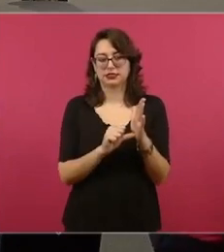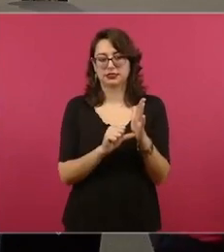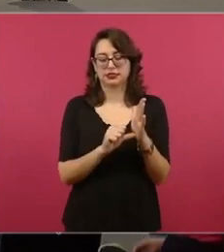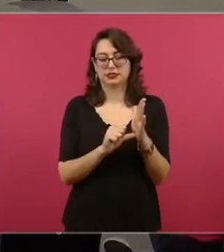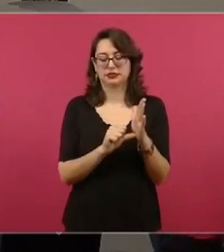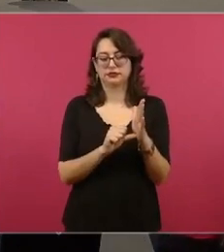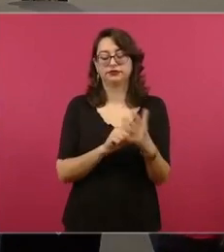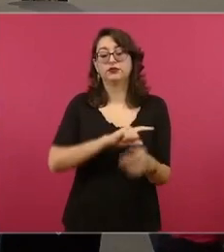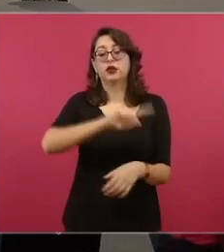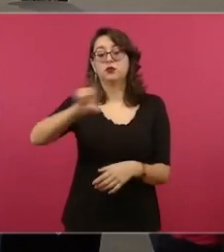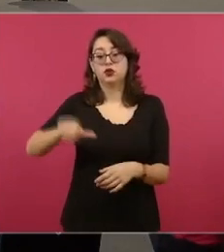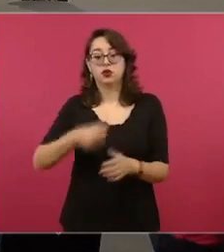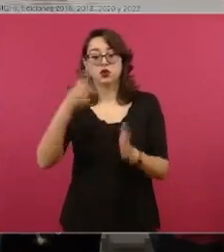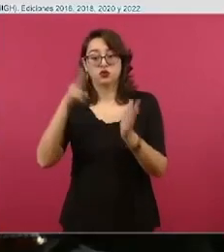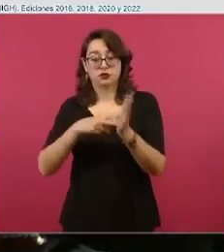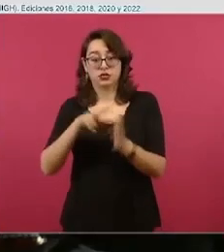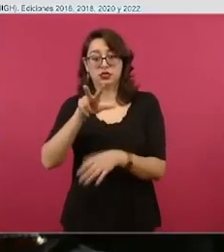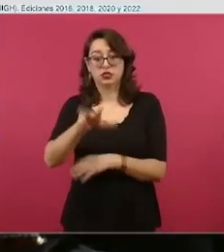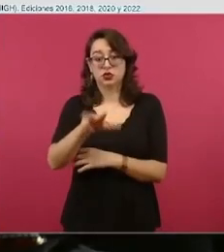Para el 18